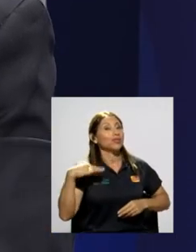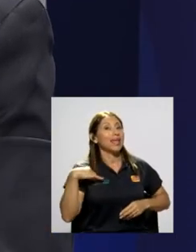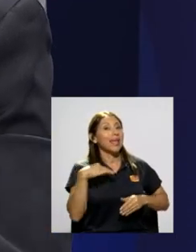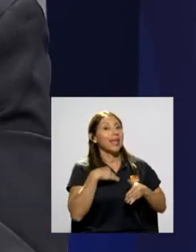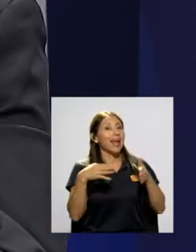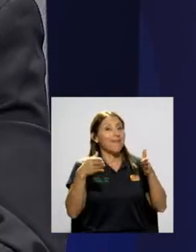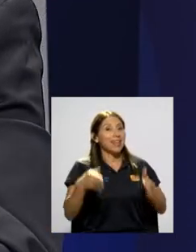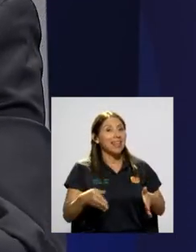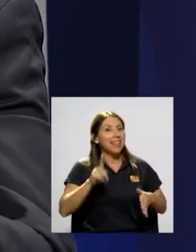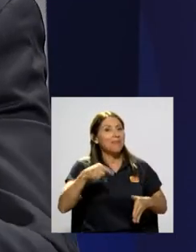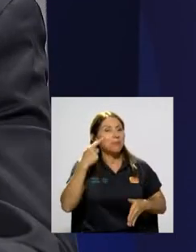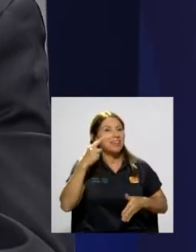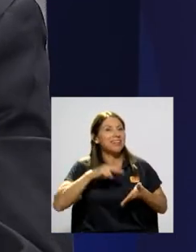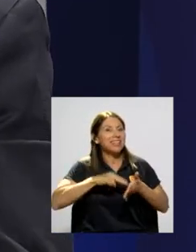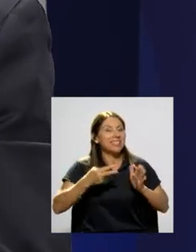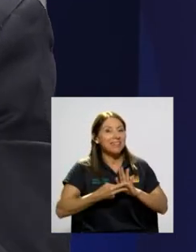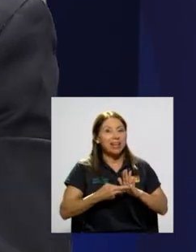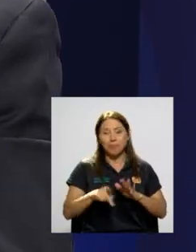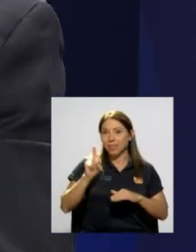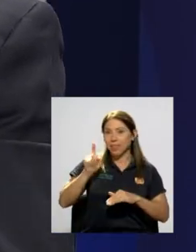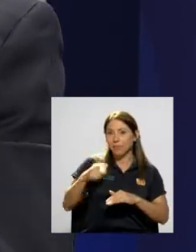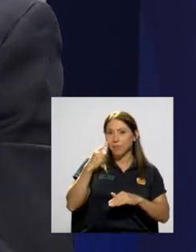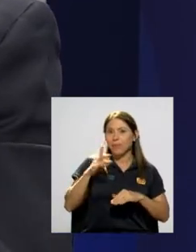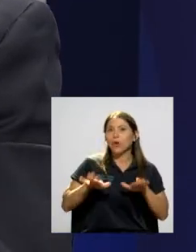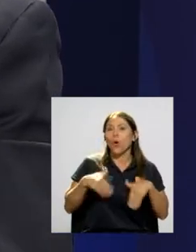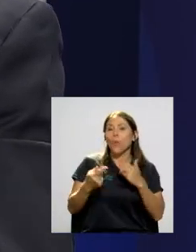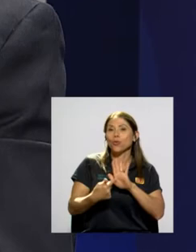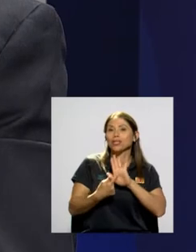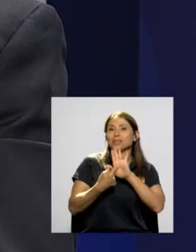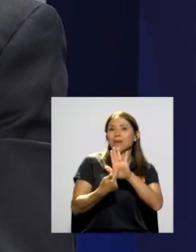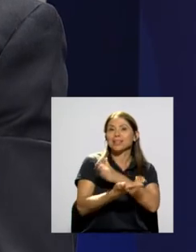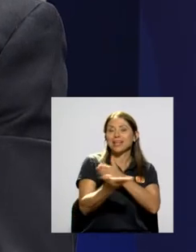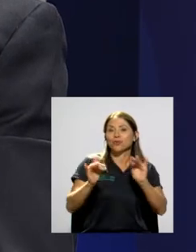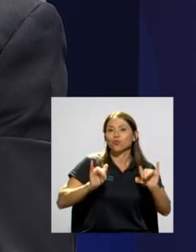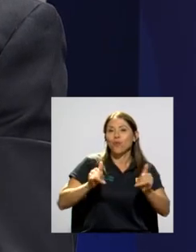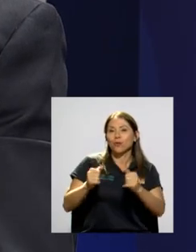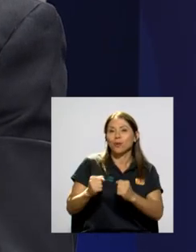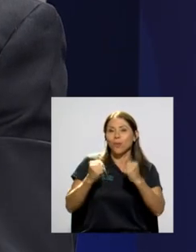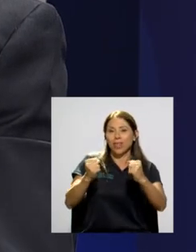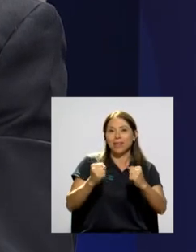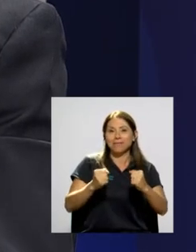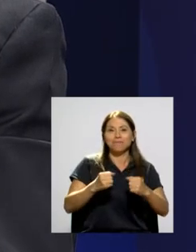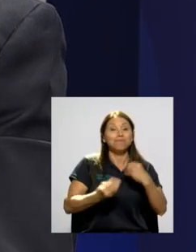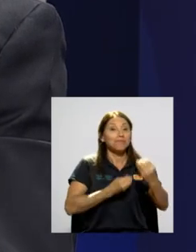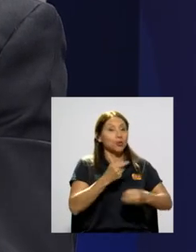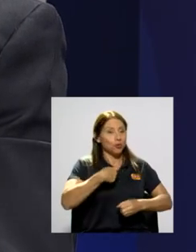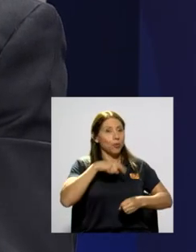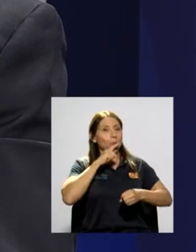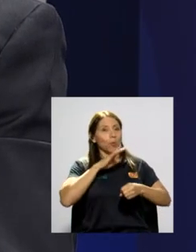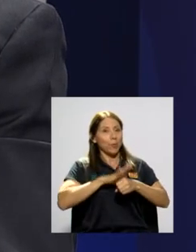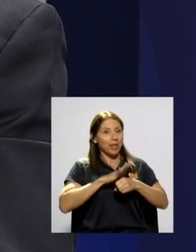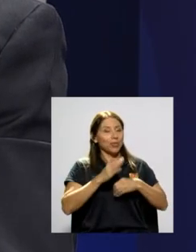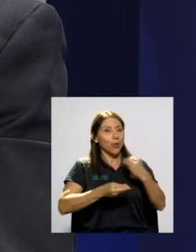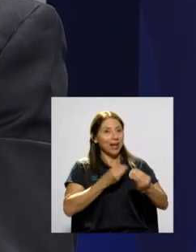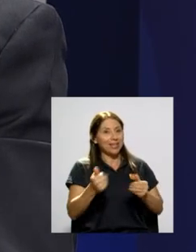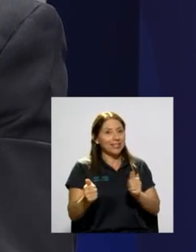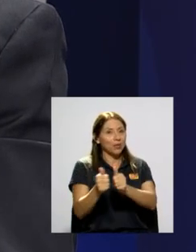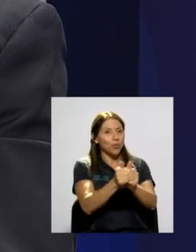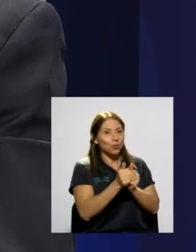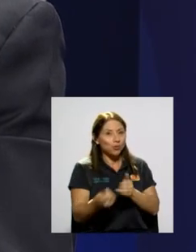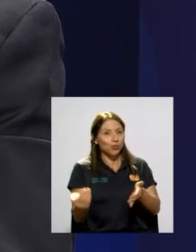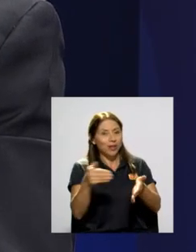significa eso. Cómo se expresan esos juegos de poder. Porque lo que quería subrayar. Quería constatarlo. Era que me comprometo a que estemos juntos otra vez. Porque tenemos